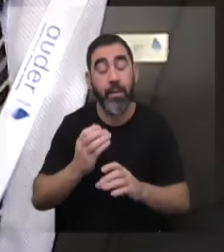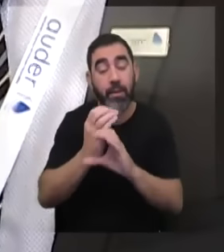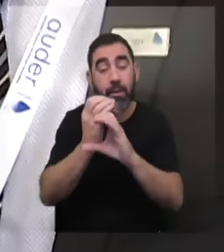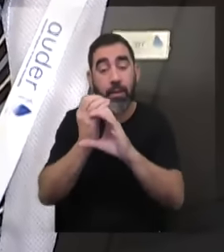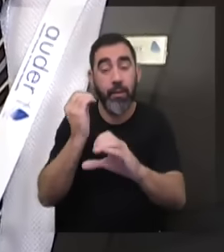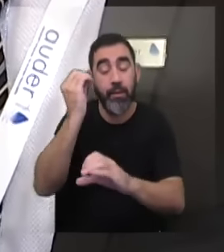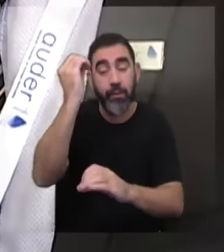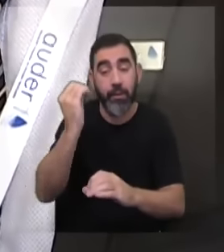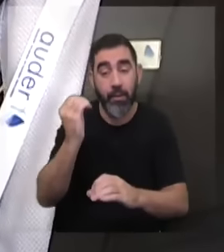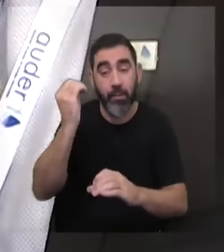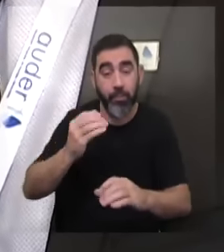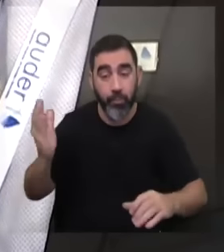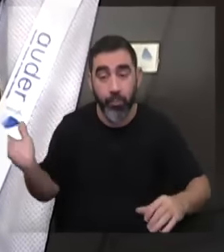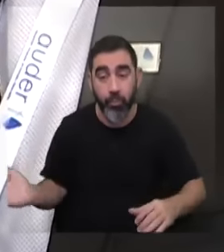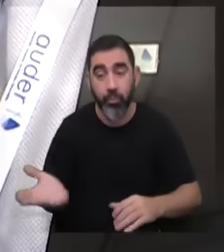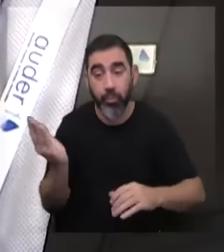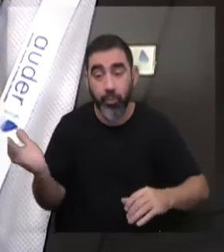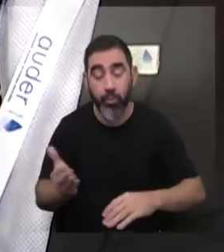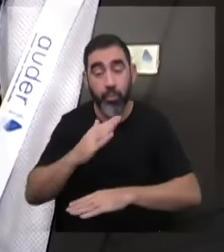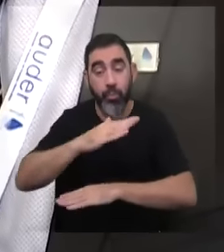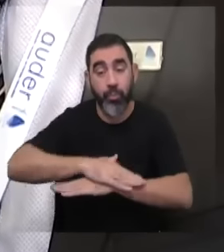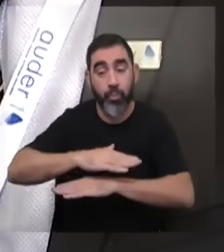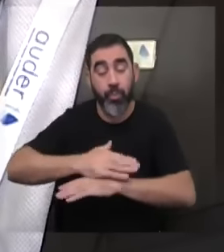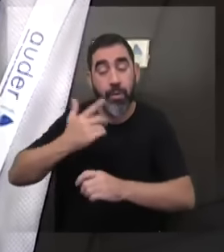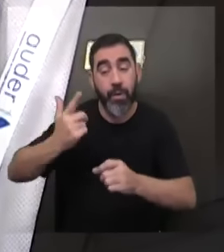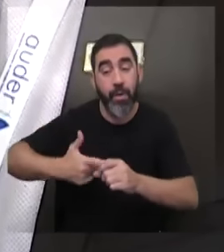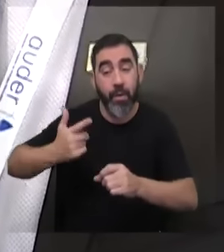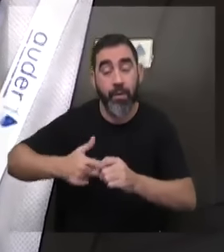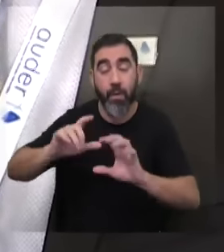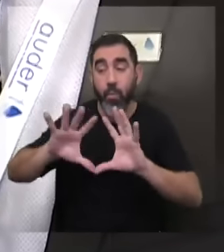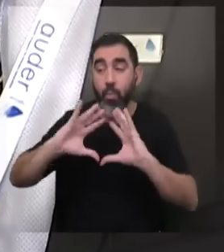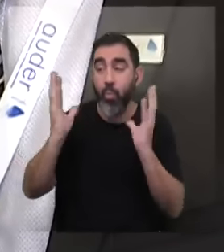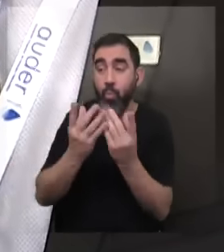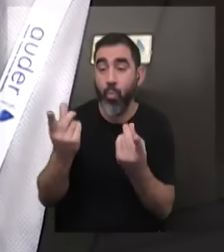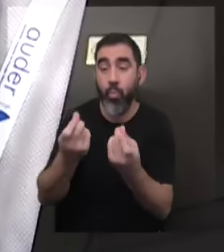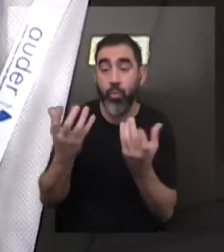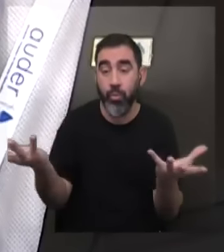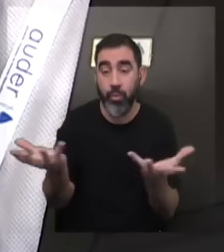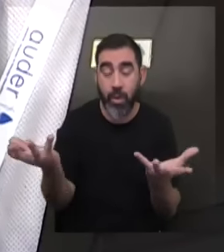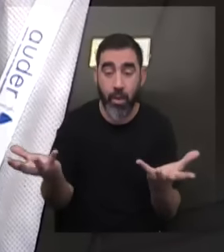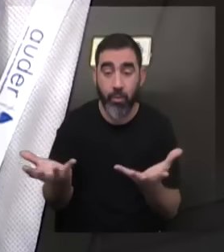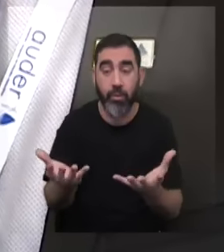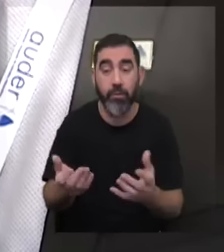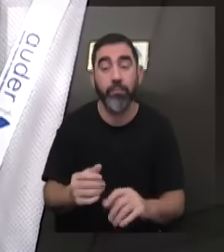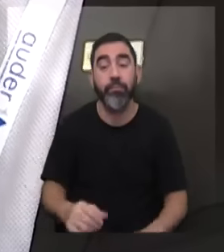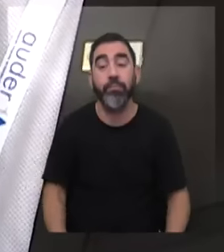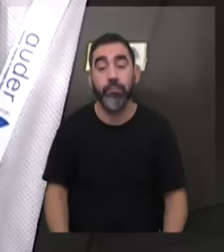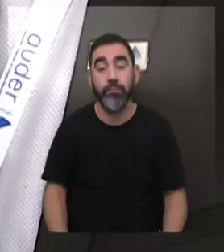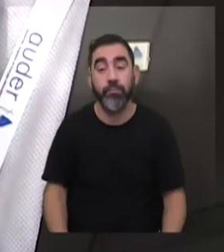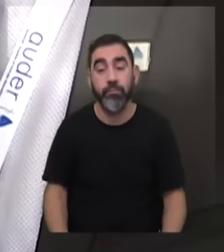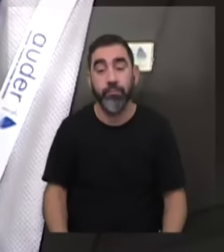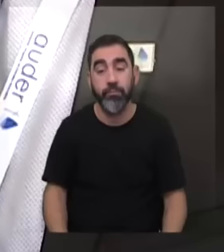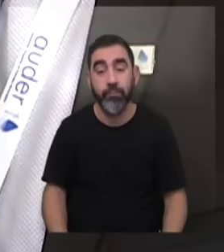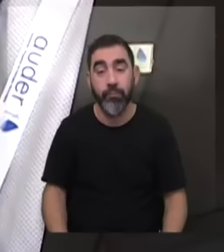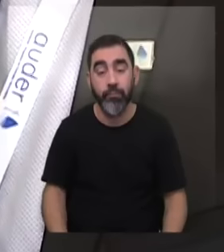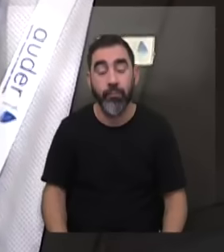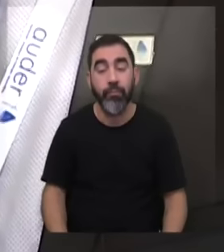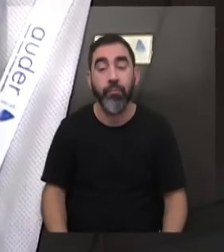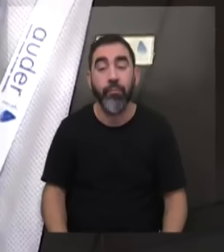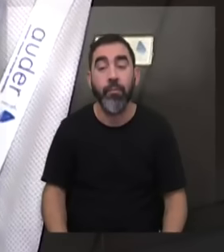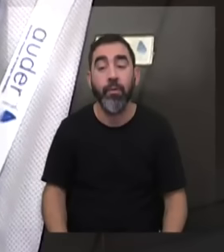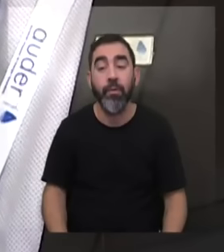Uruguay y empezar a producir este los combustibles que empieza a demandar el mundo asociado a a la sustitución de los combustibles fósiles